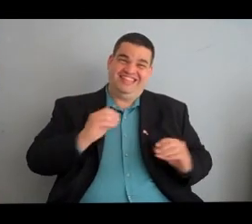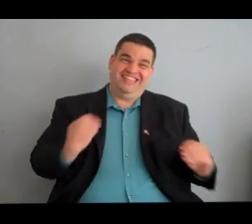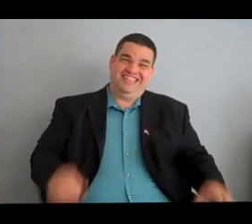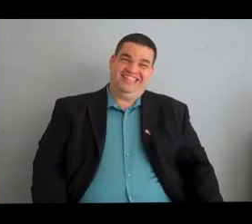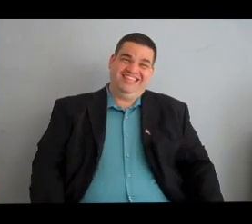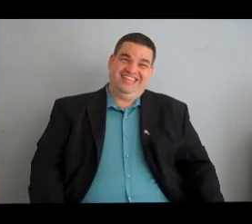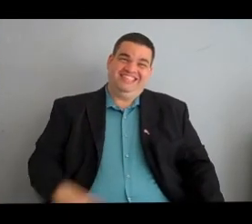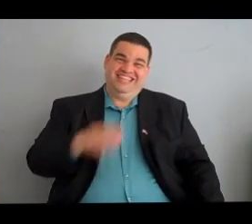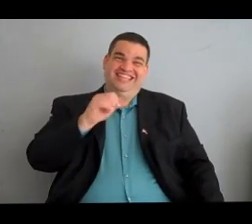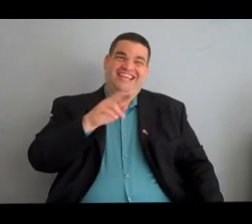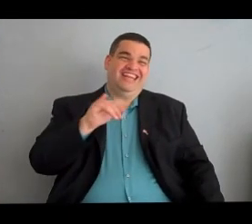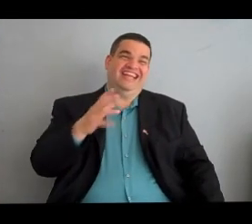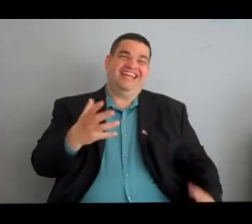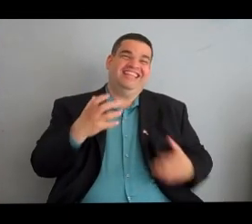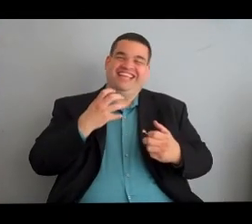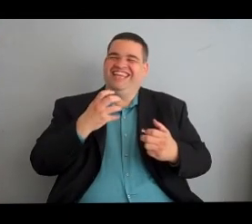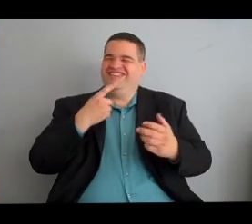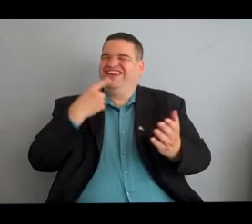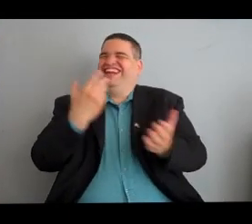evidencia.